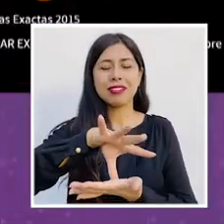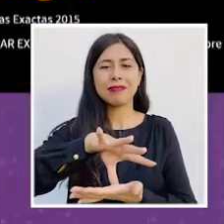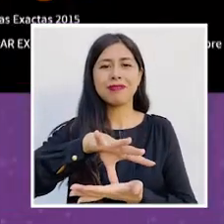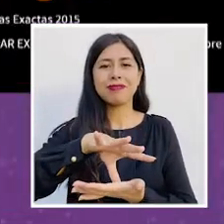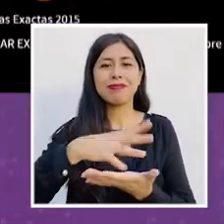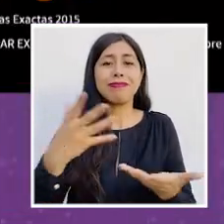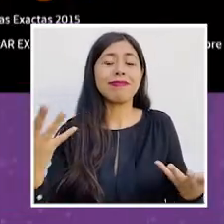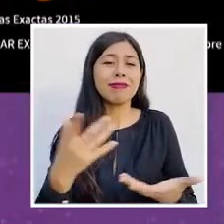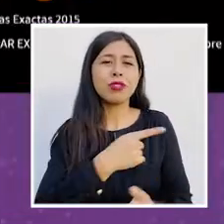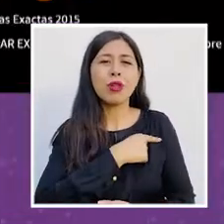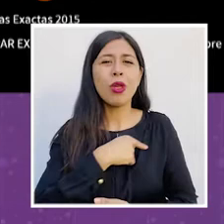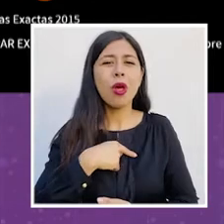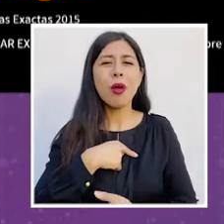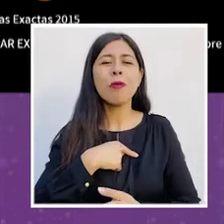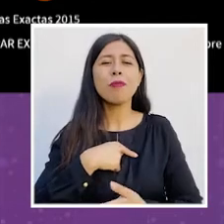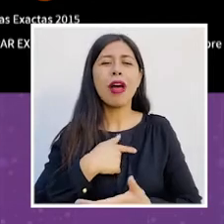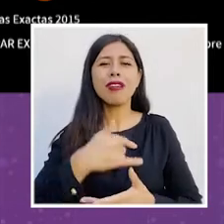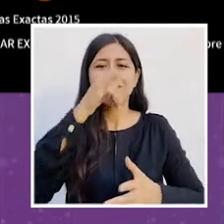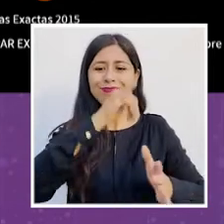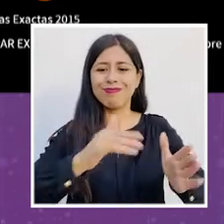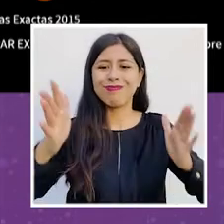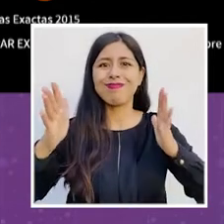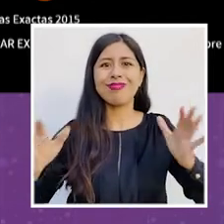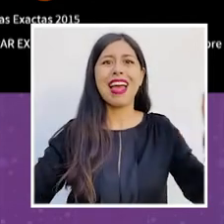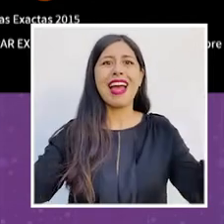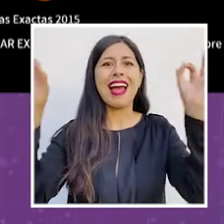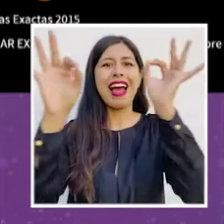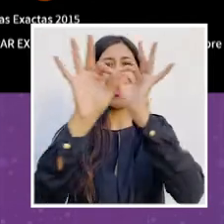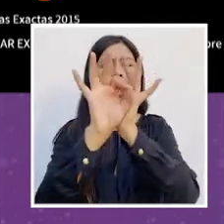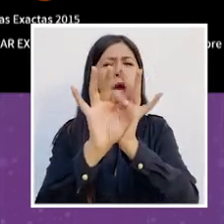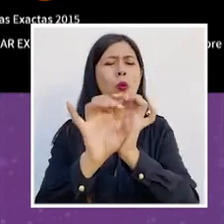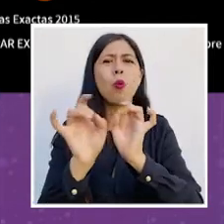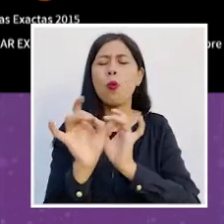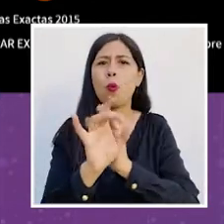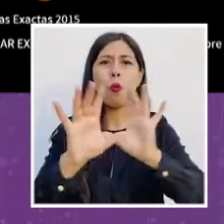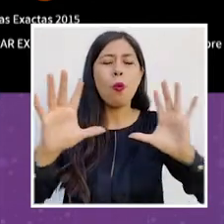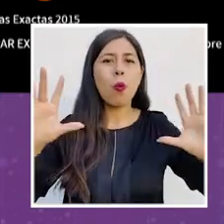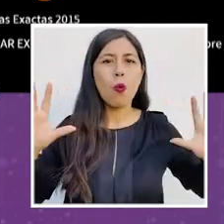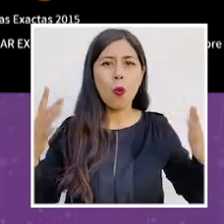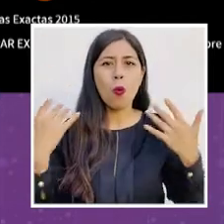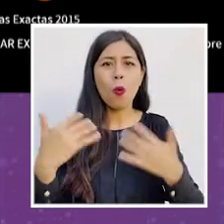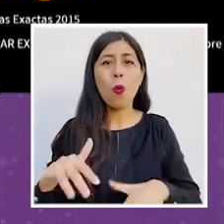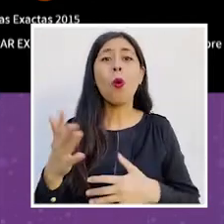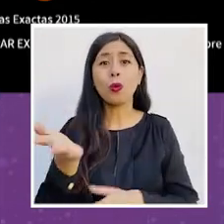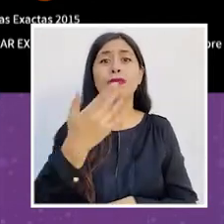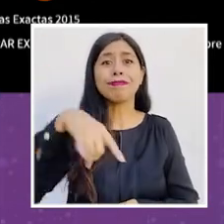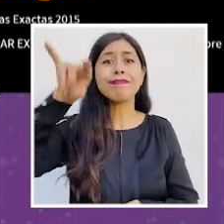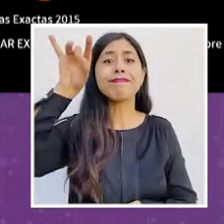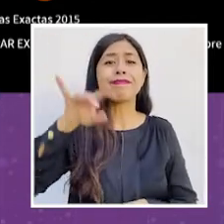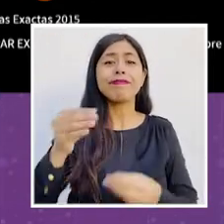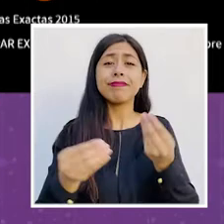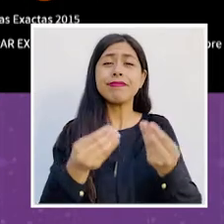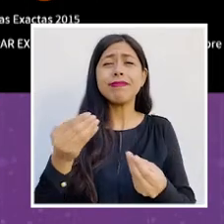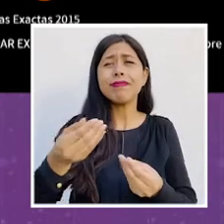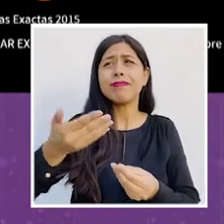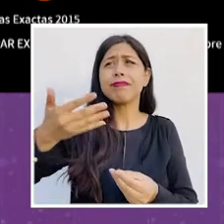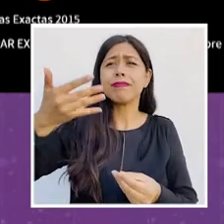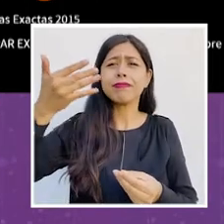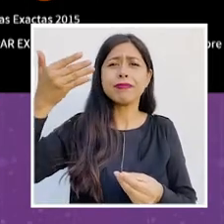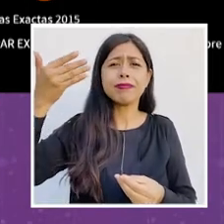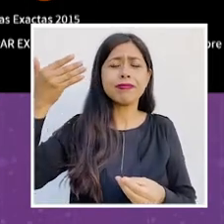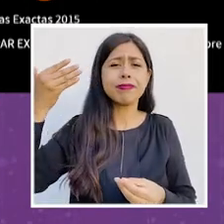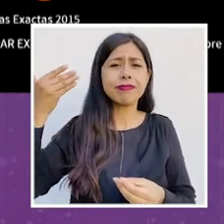país. Estamos en lo que se denomina la temporada de eclipses, un evento extraordinario. Consideremos que